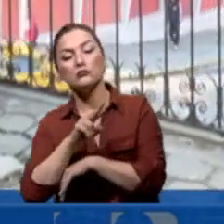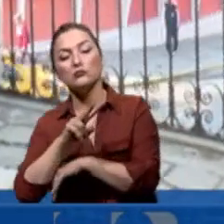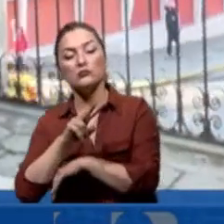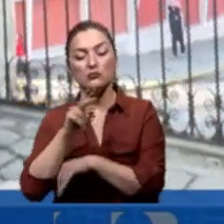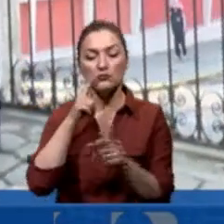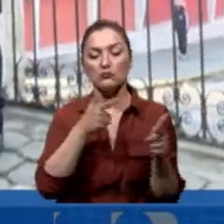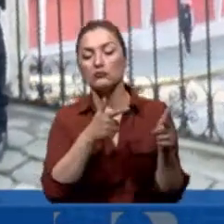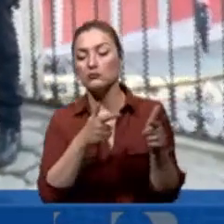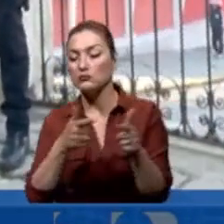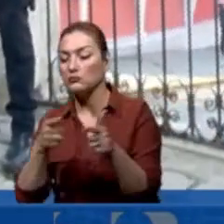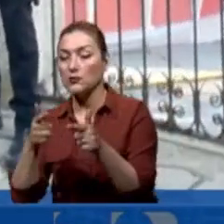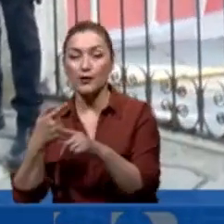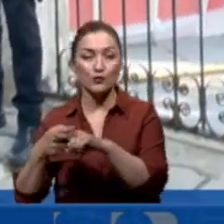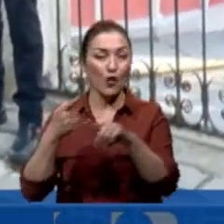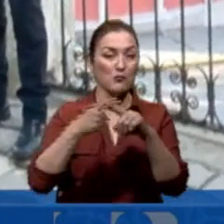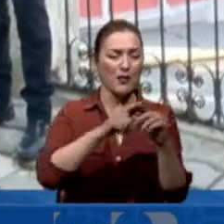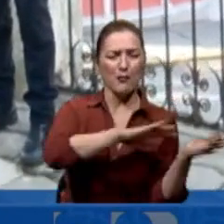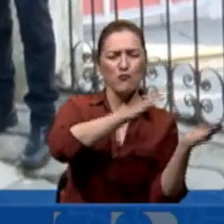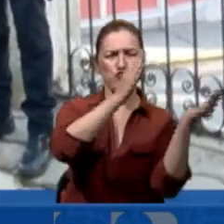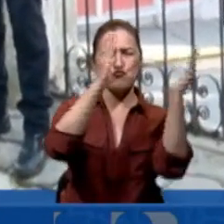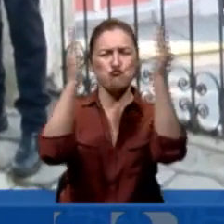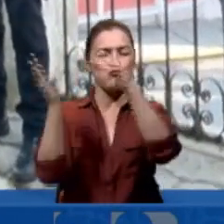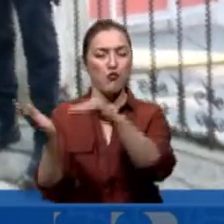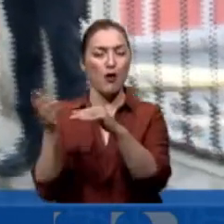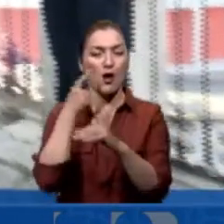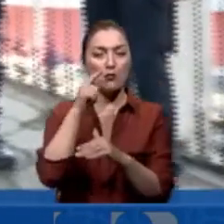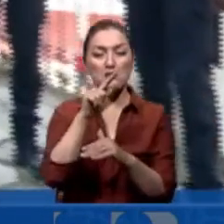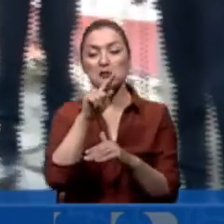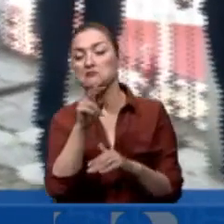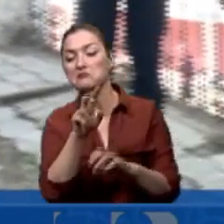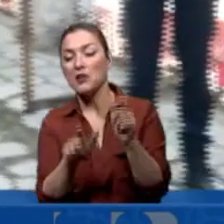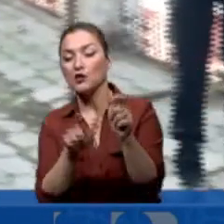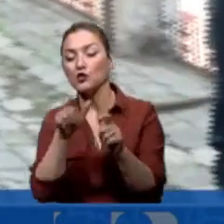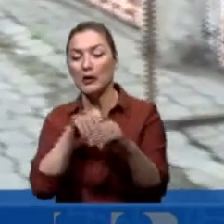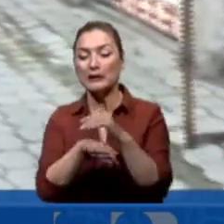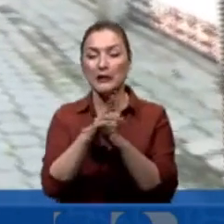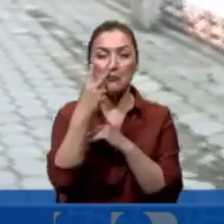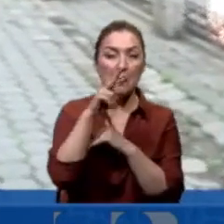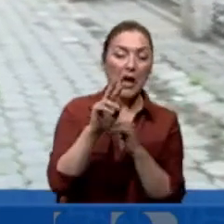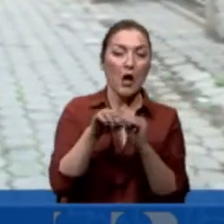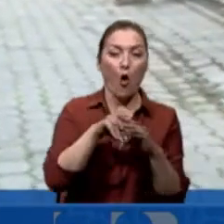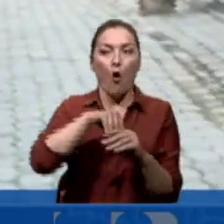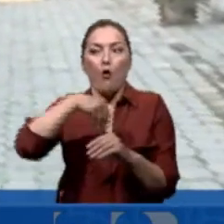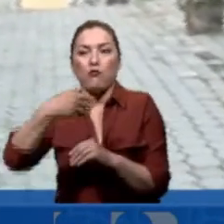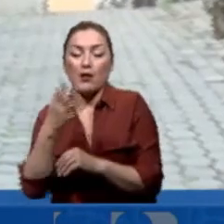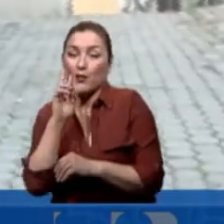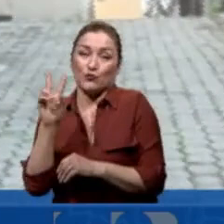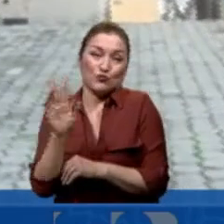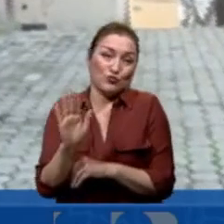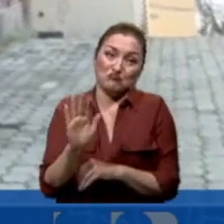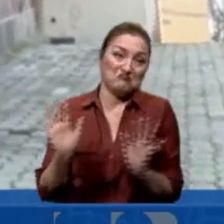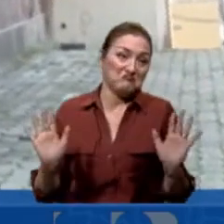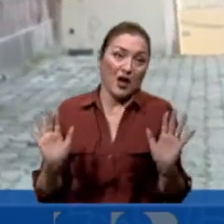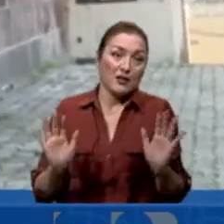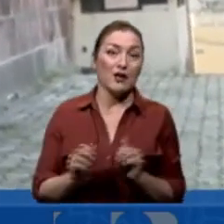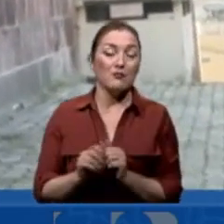patrullaje constante en diferentes horas del día y de la noche no hemos podido identificar personas que estén entrando o saliendo eh sin embargo para